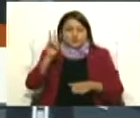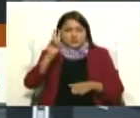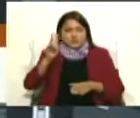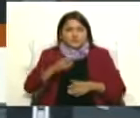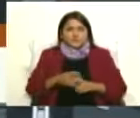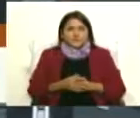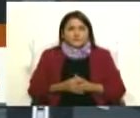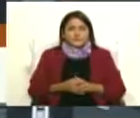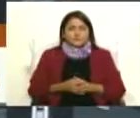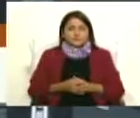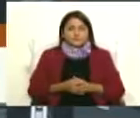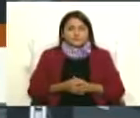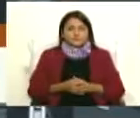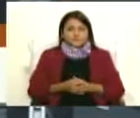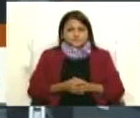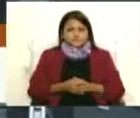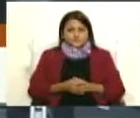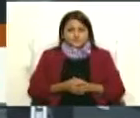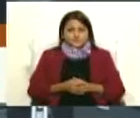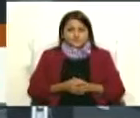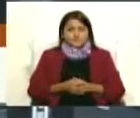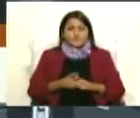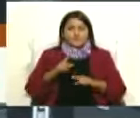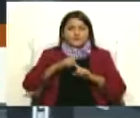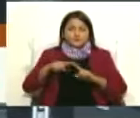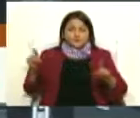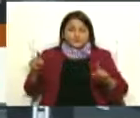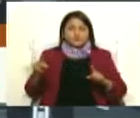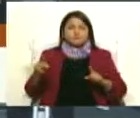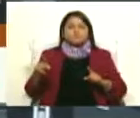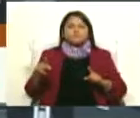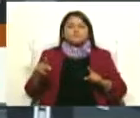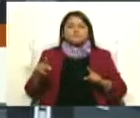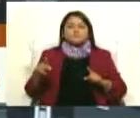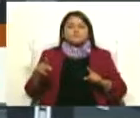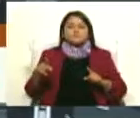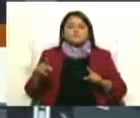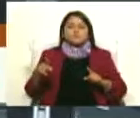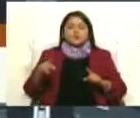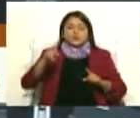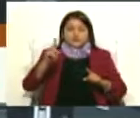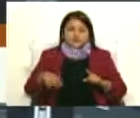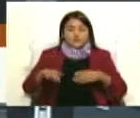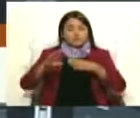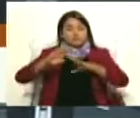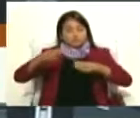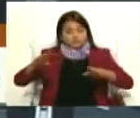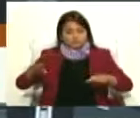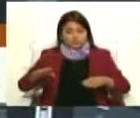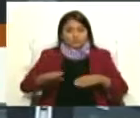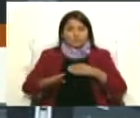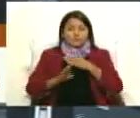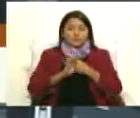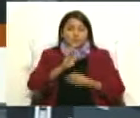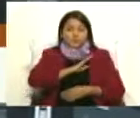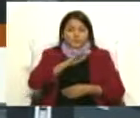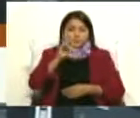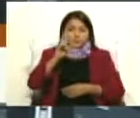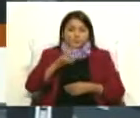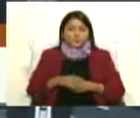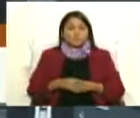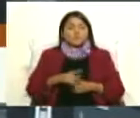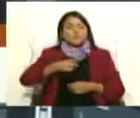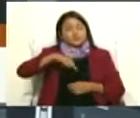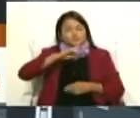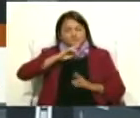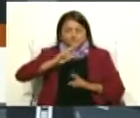está pendiente por delimitar, pero también nuestro mar indiscutible. Y nosotros le vamos a dar una respuesta